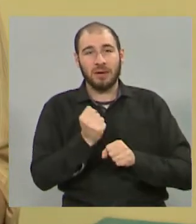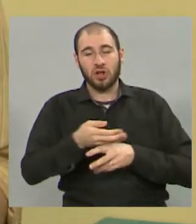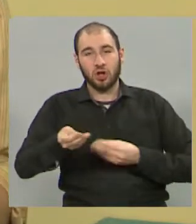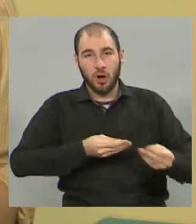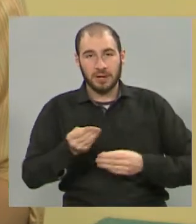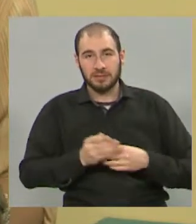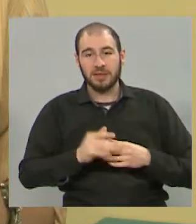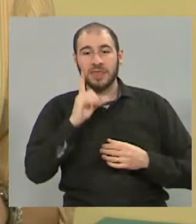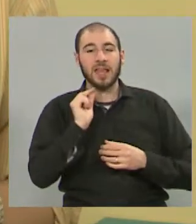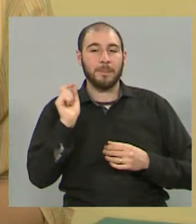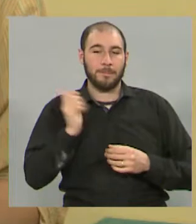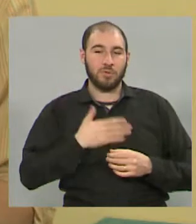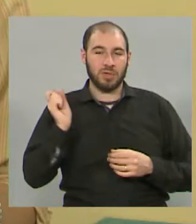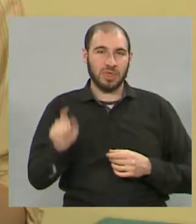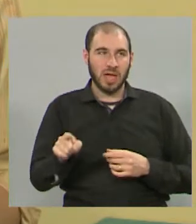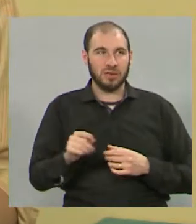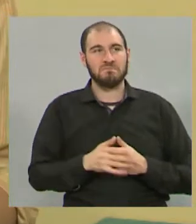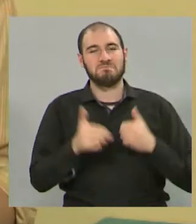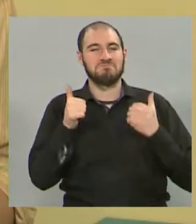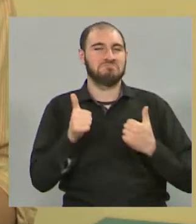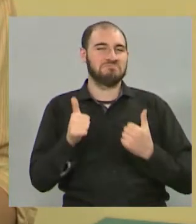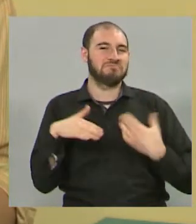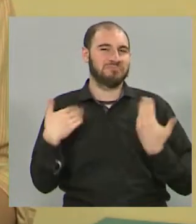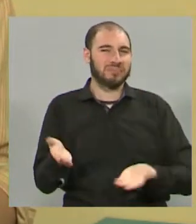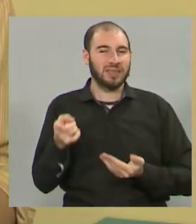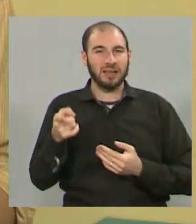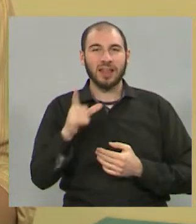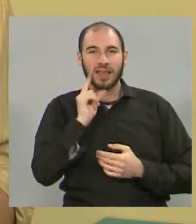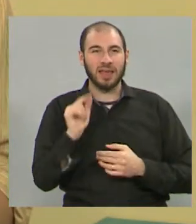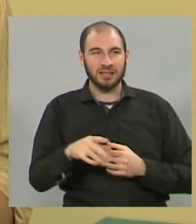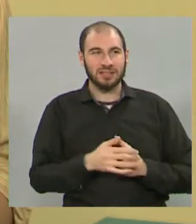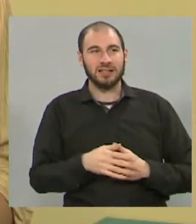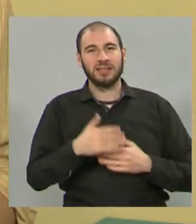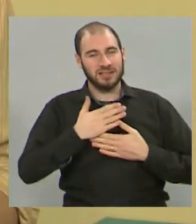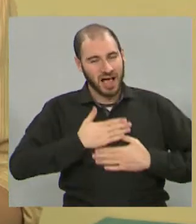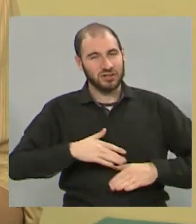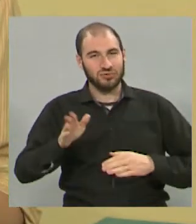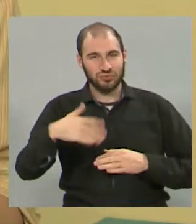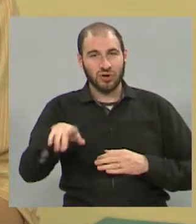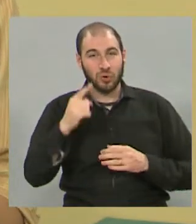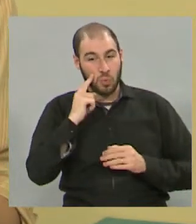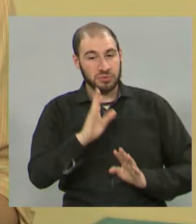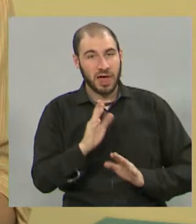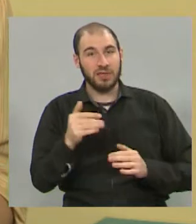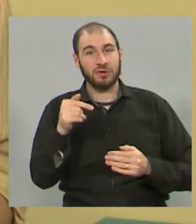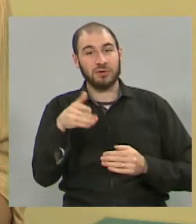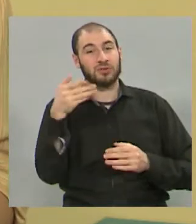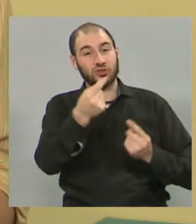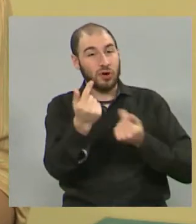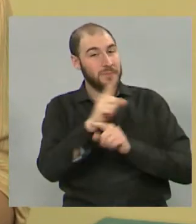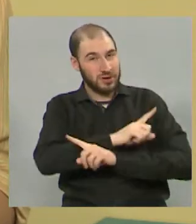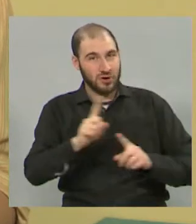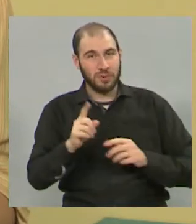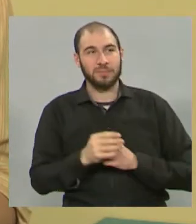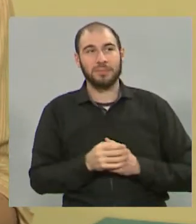comercio justamente tienen su vía y está más que merecida por nada así que bueno un buen descanso y atentos no vayan a hacer compras